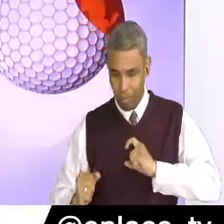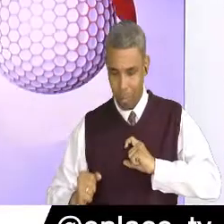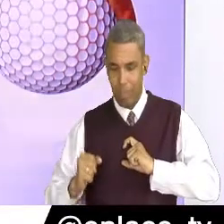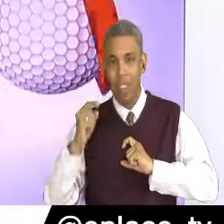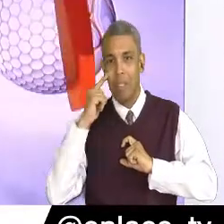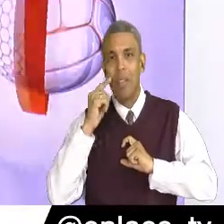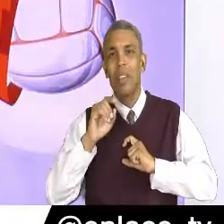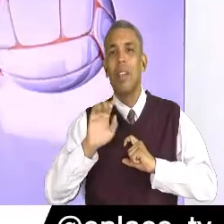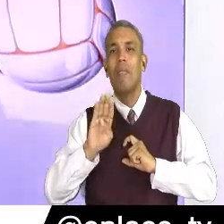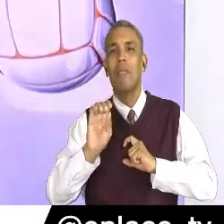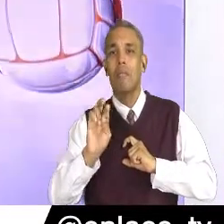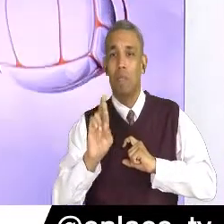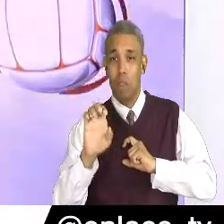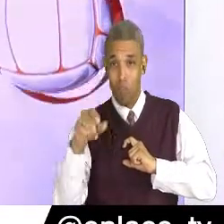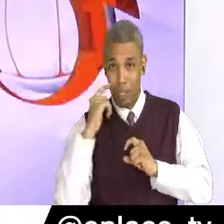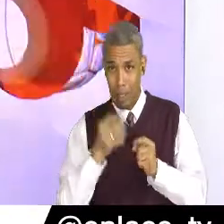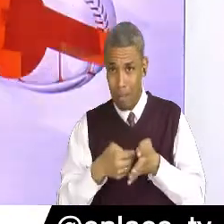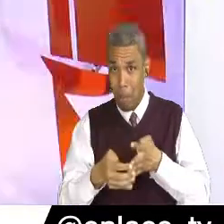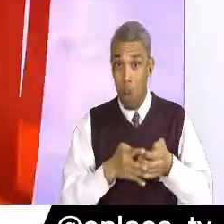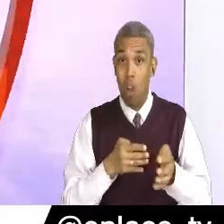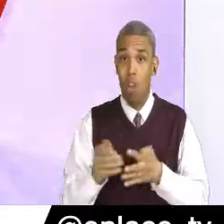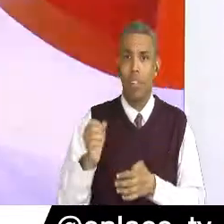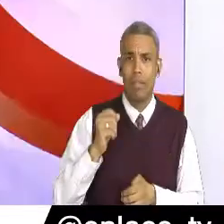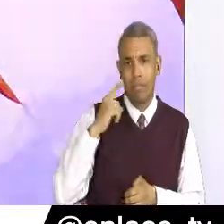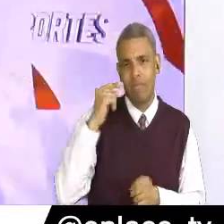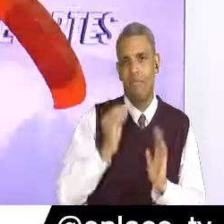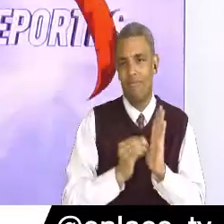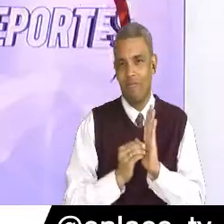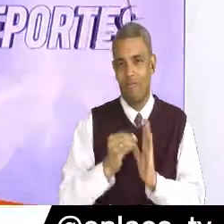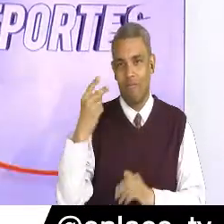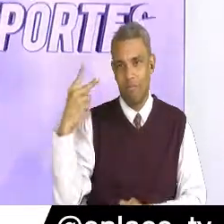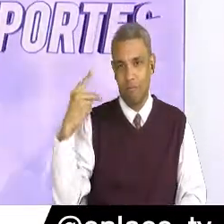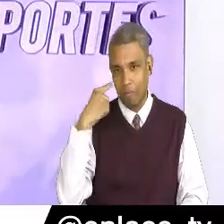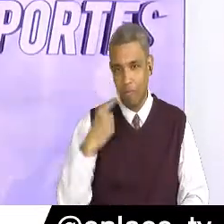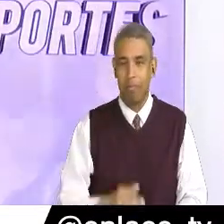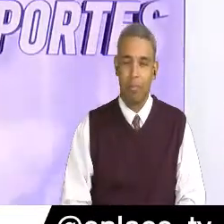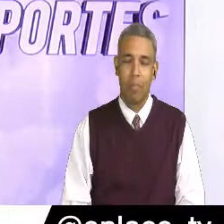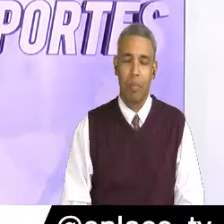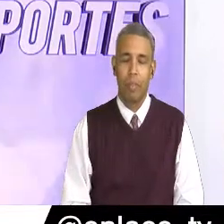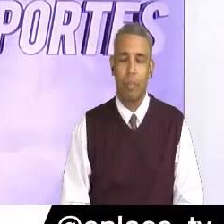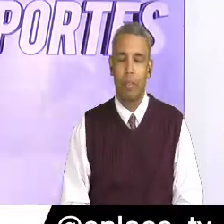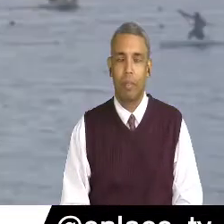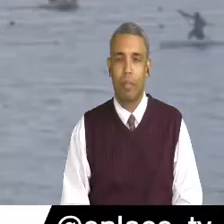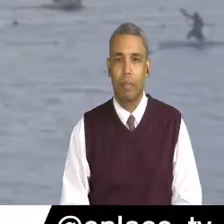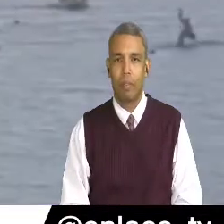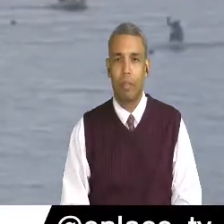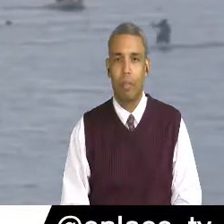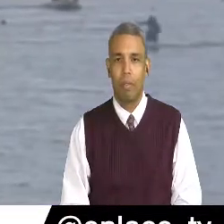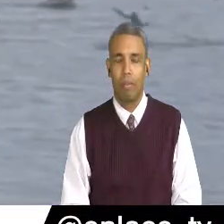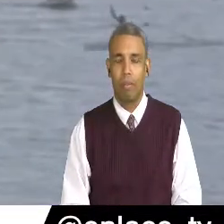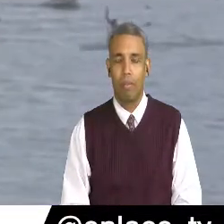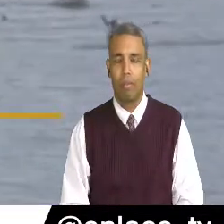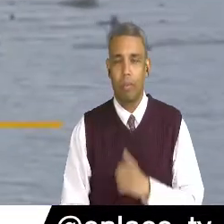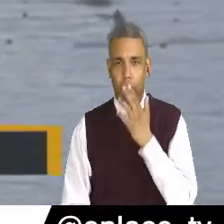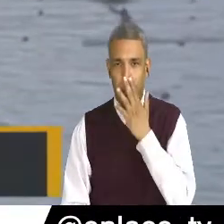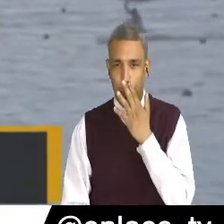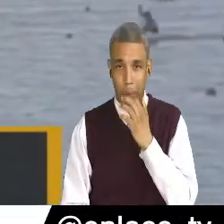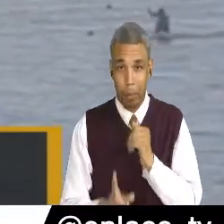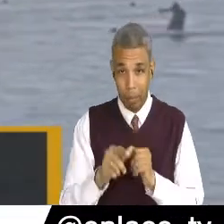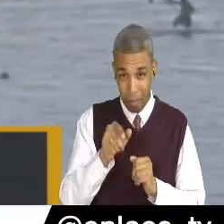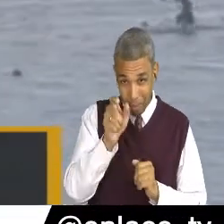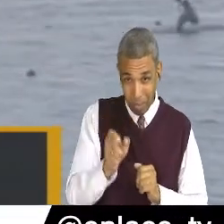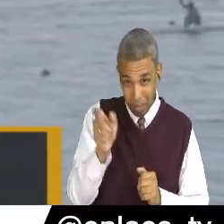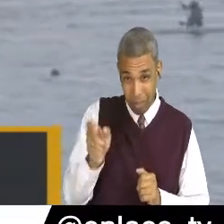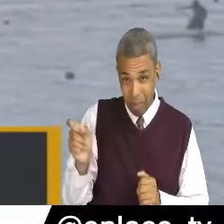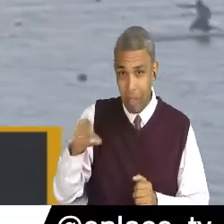llegara a nuestro país luego de participar en el suramericano de este deporte que se realizó en Paipa, Boyacá. Los barranqueños que integran